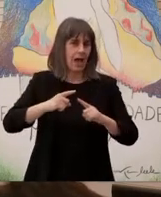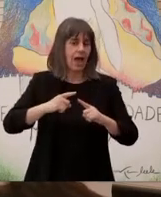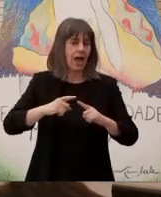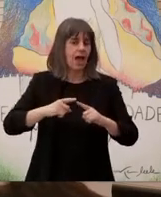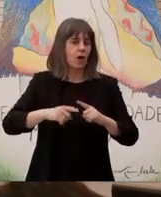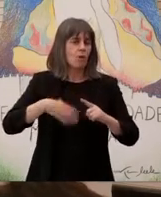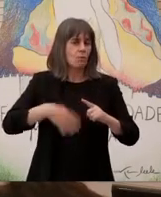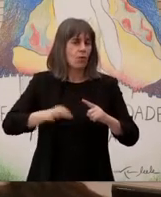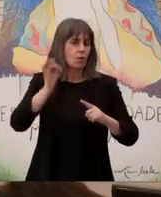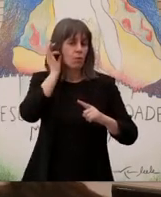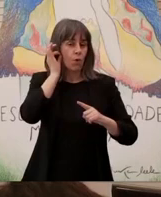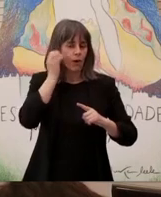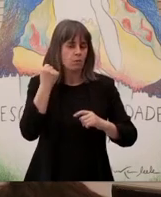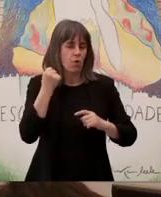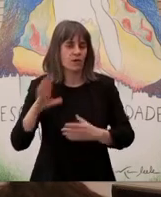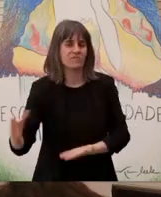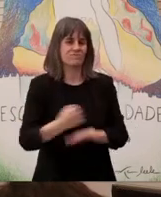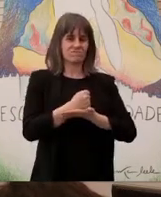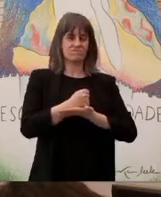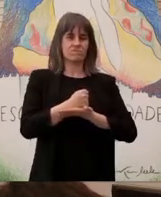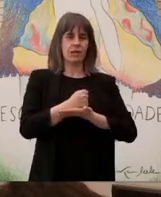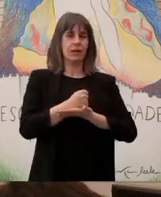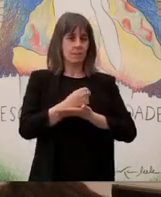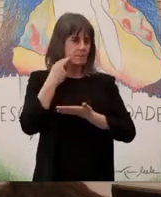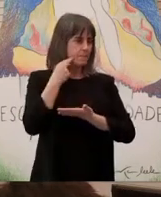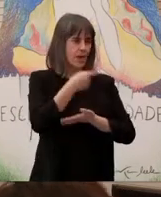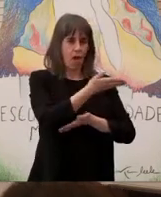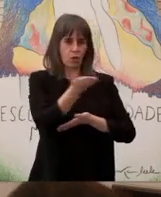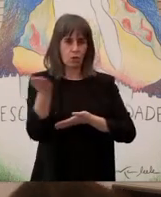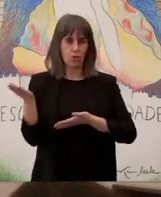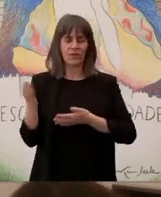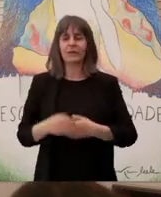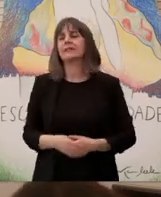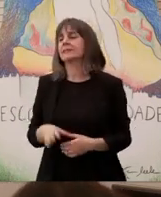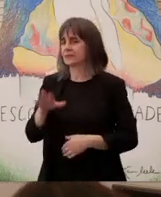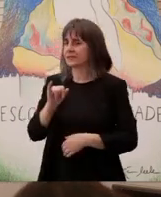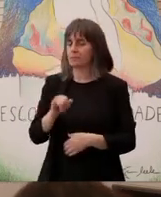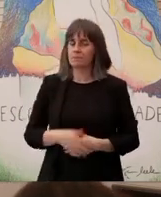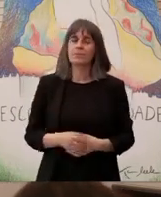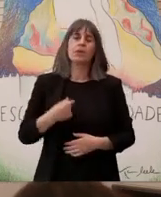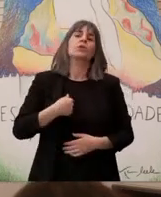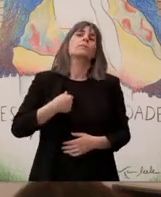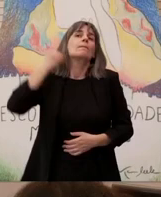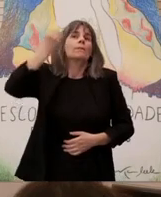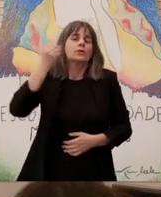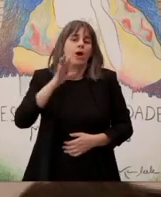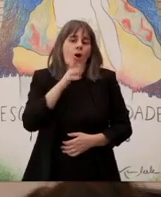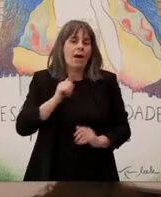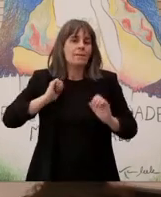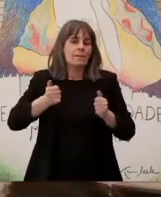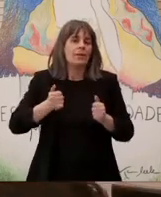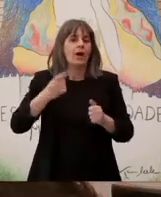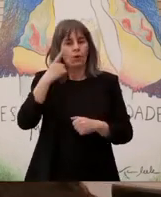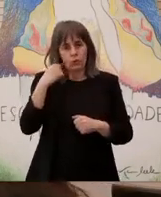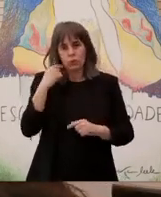poder Bueno yo pienso que están empezando a acostumbrar a vernos